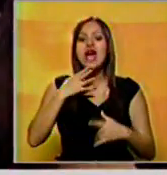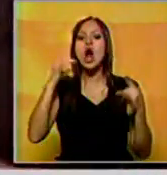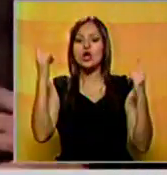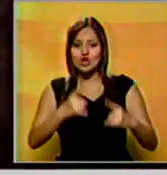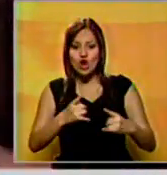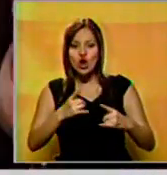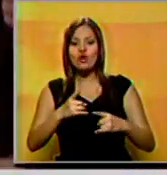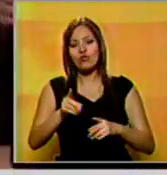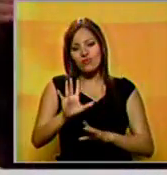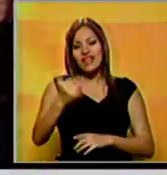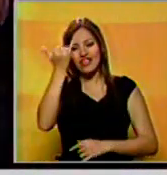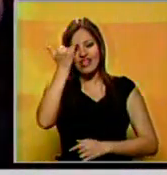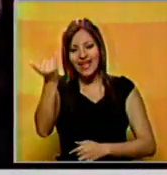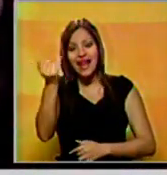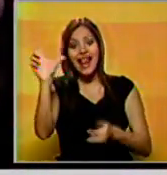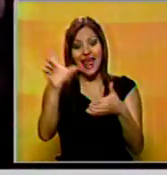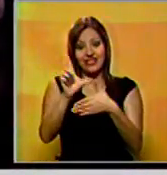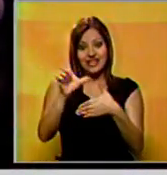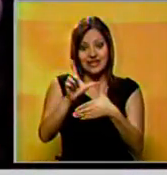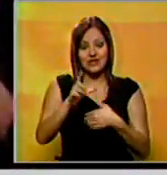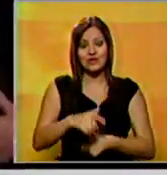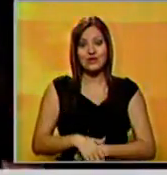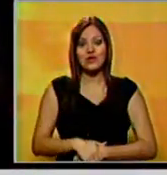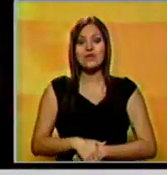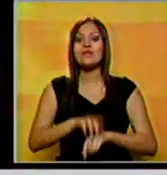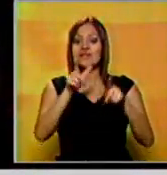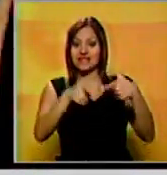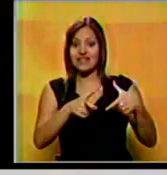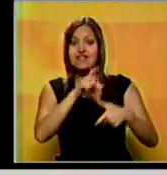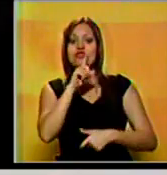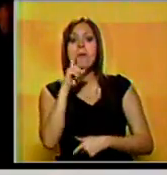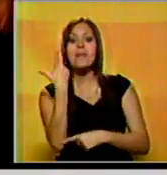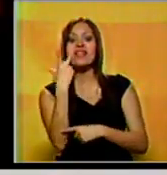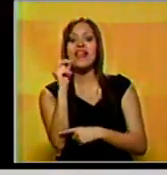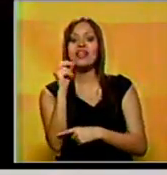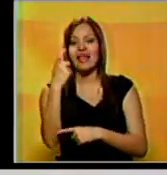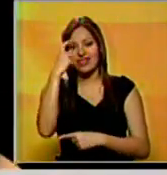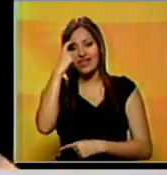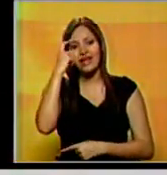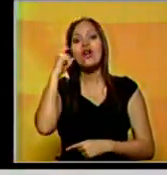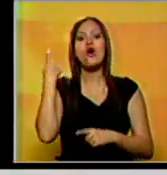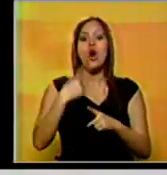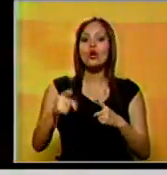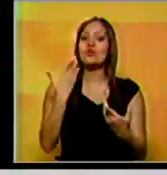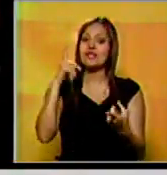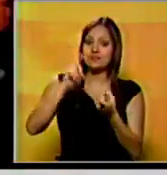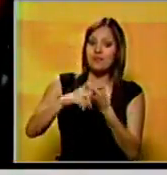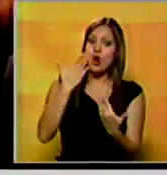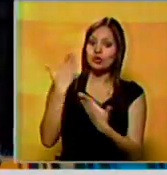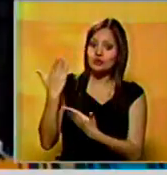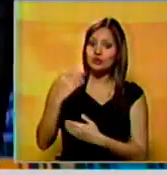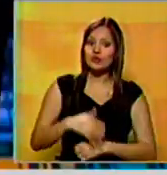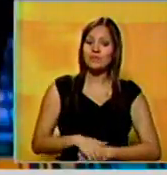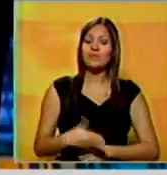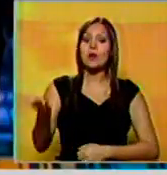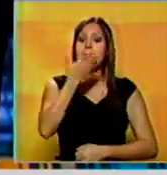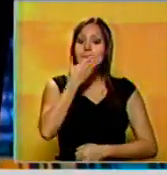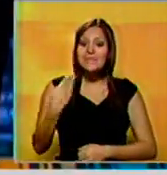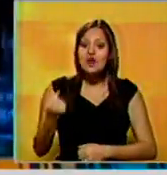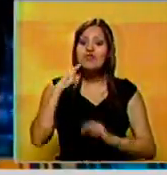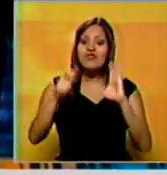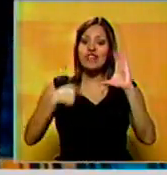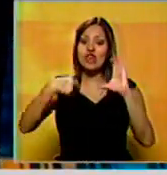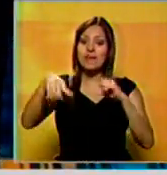o Alternativo Latino por su disco 30 Días. Y Jay-Z, el esposo de Beyoncé, se alzó con el Grammy a Mejor